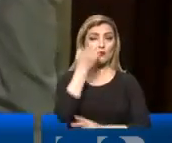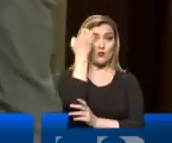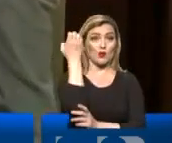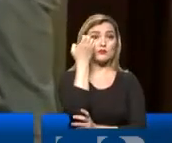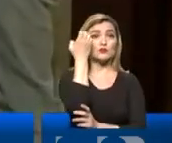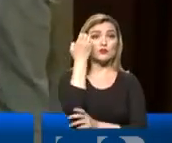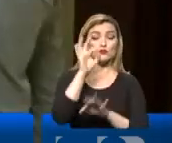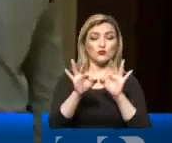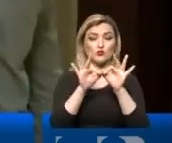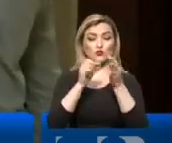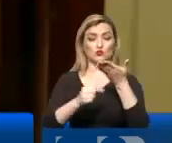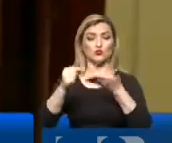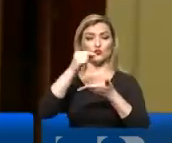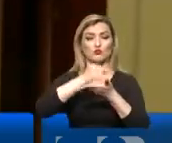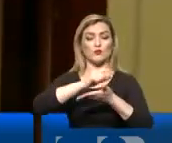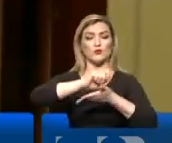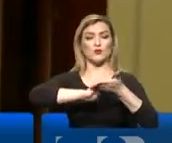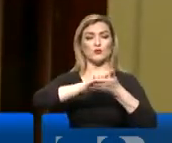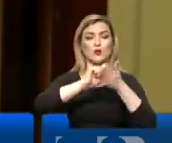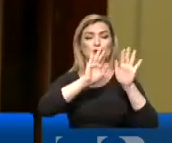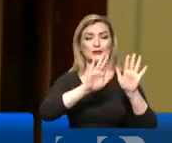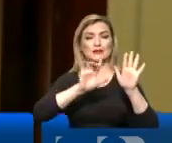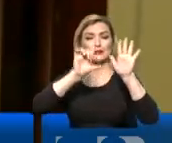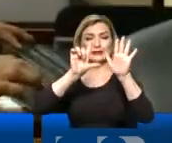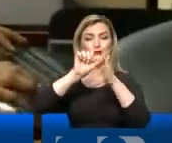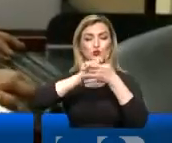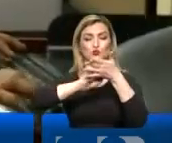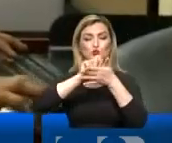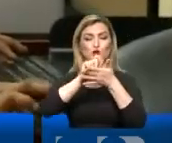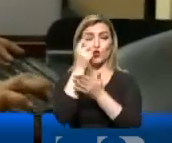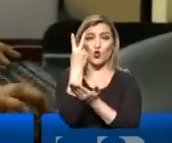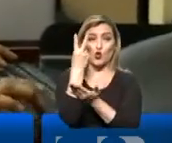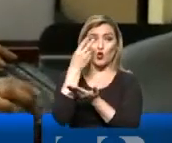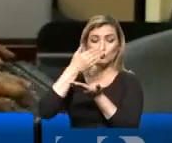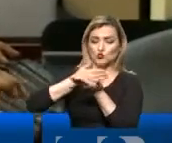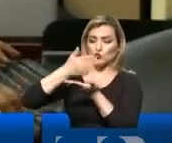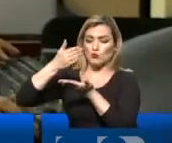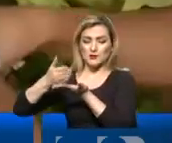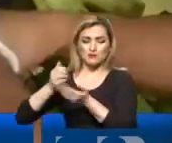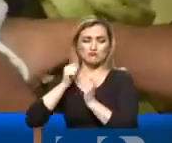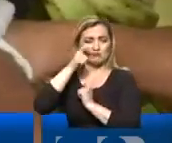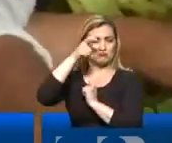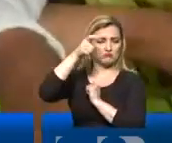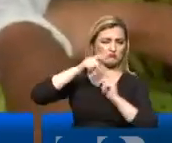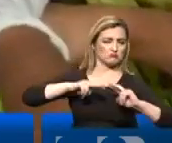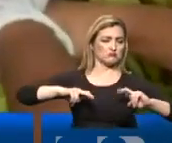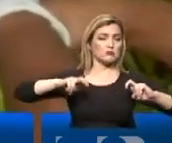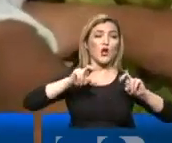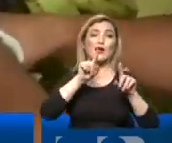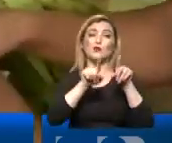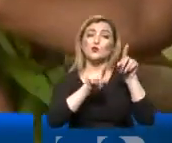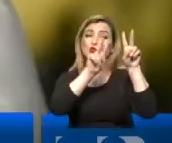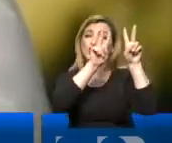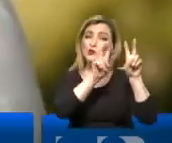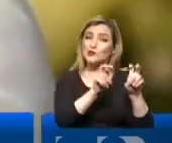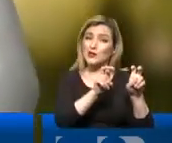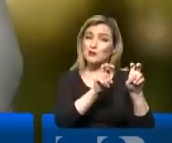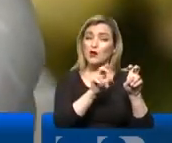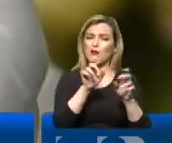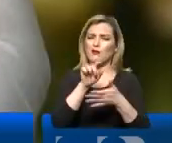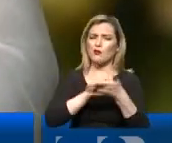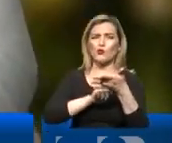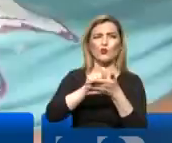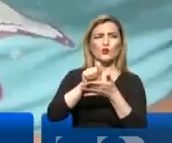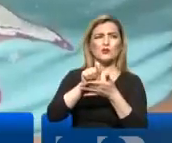firmó 17 contratos. Dos de ellos han sido suspendidos mientras la fiscalía investiga. Pero hay temas como el contrato con don